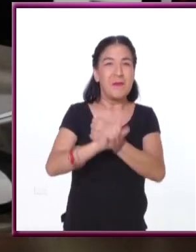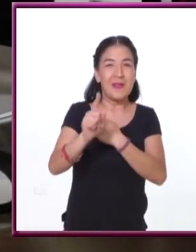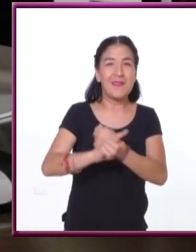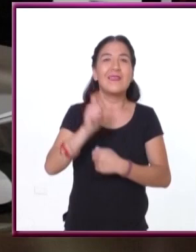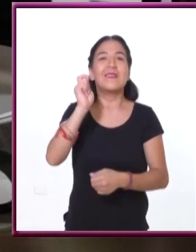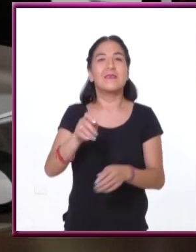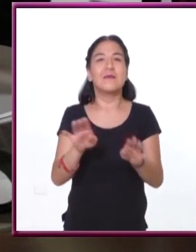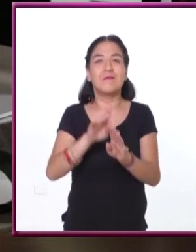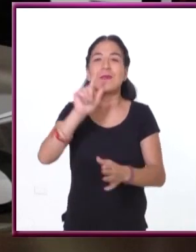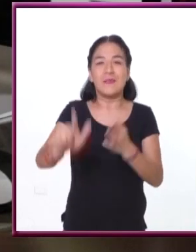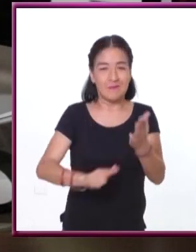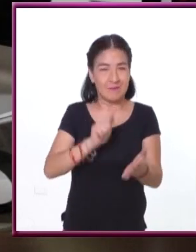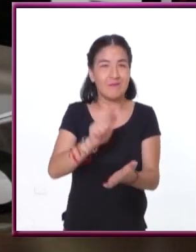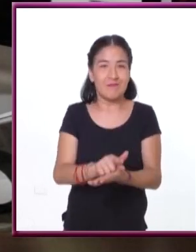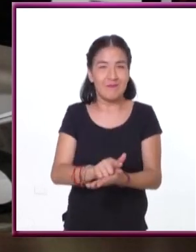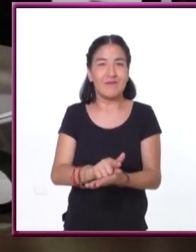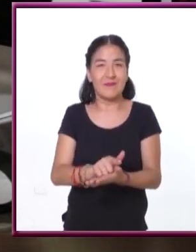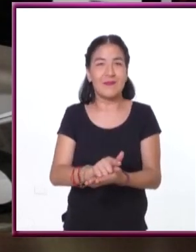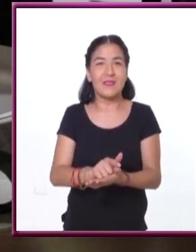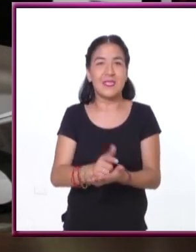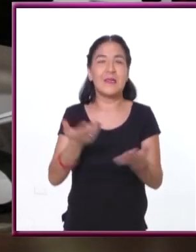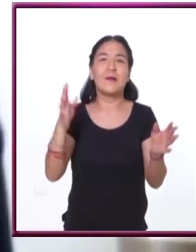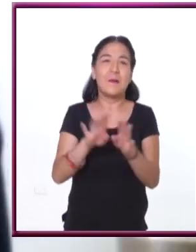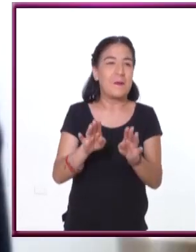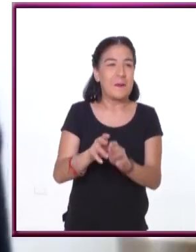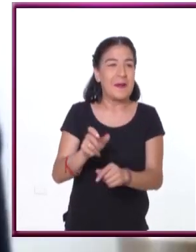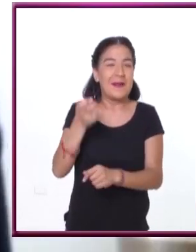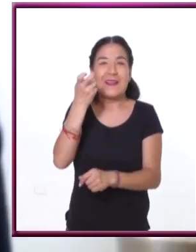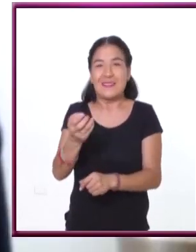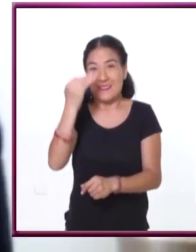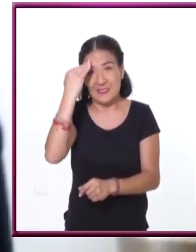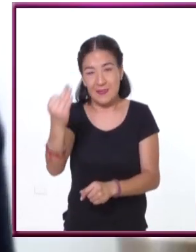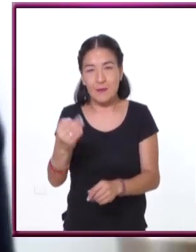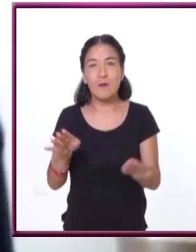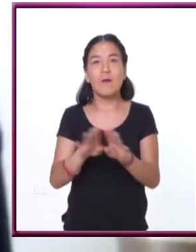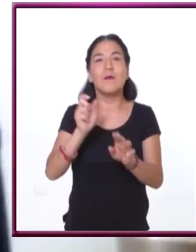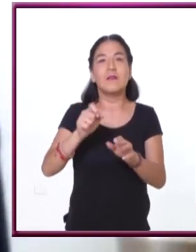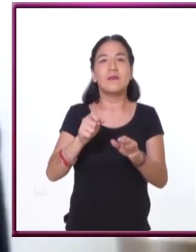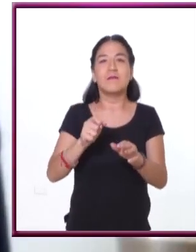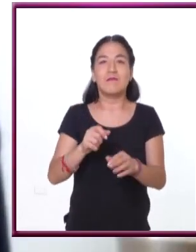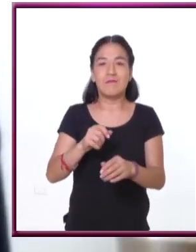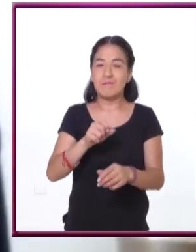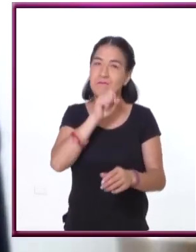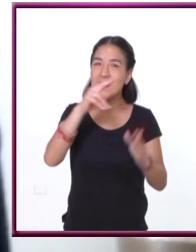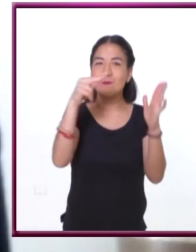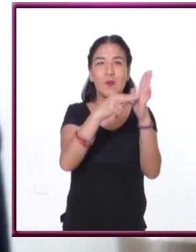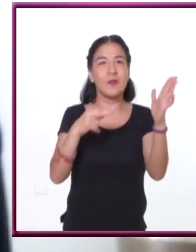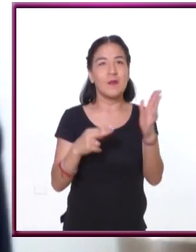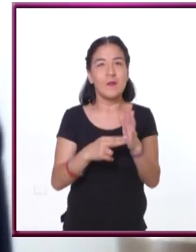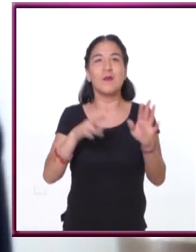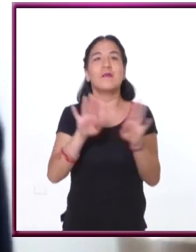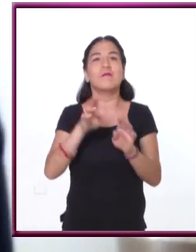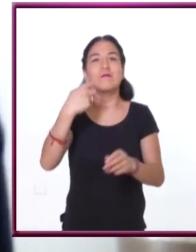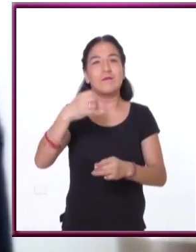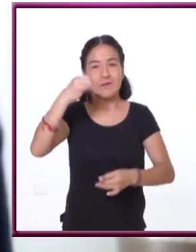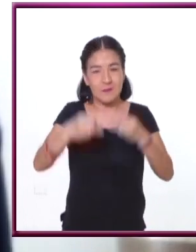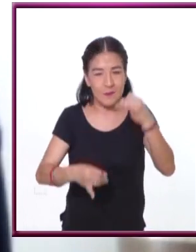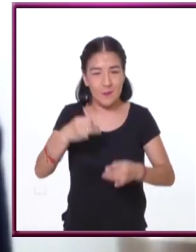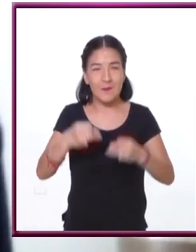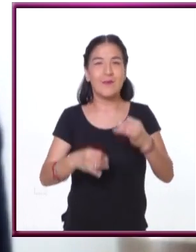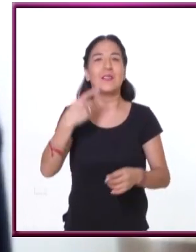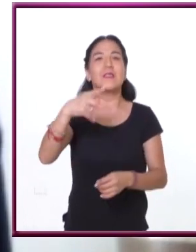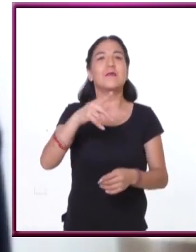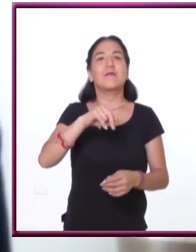ser legales en su momento, porque se hace con base en las normas jurídicas vigentes o las